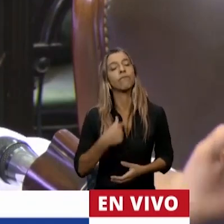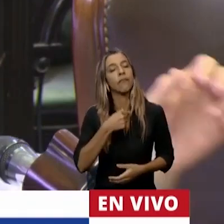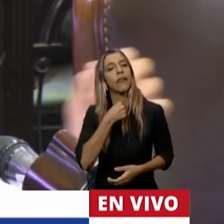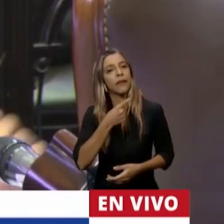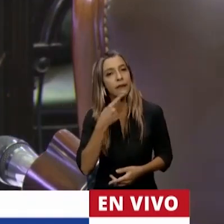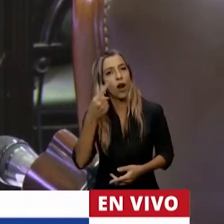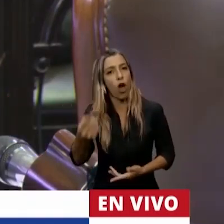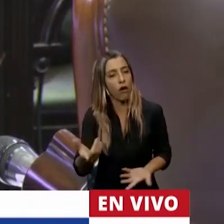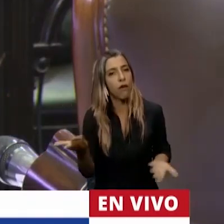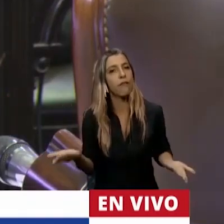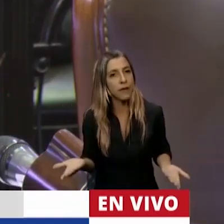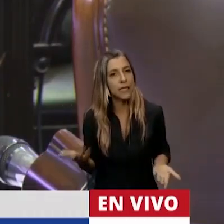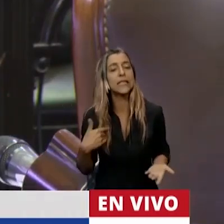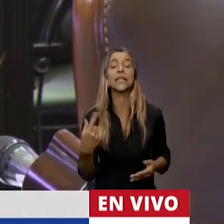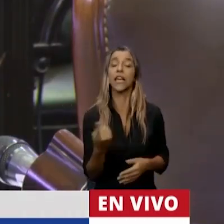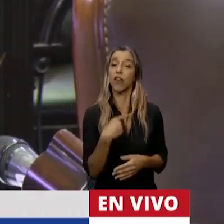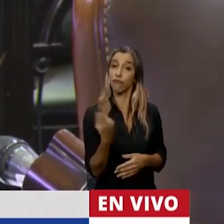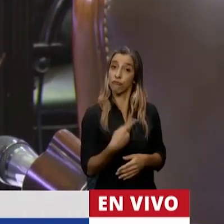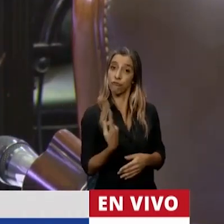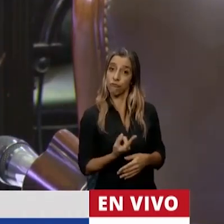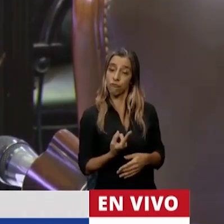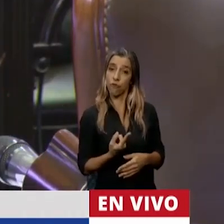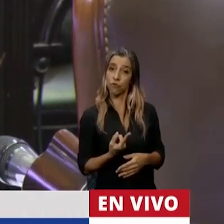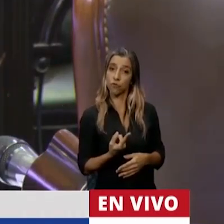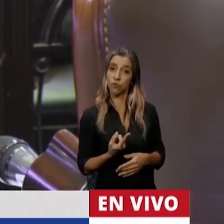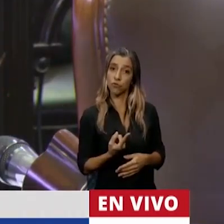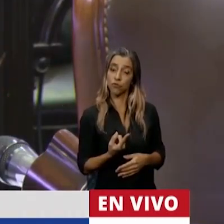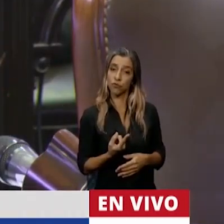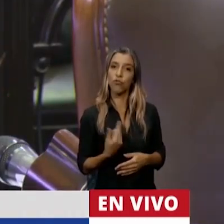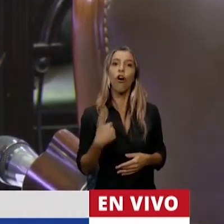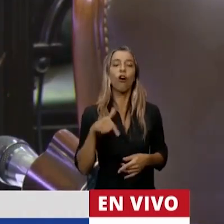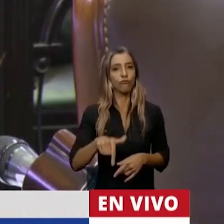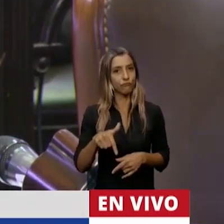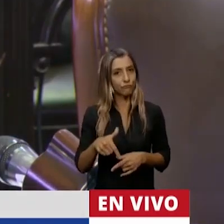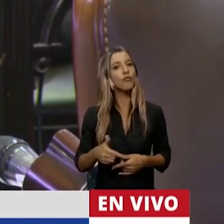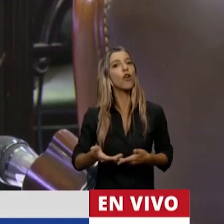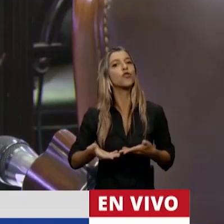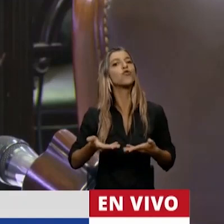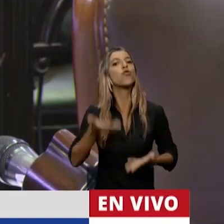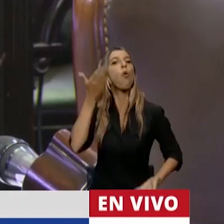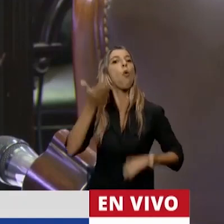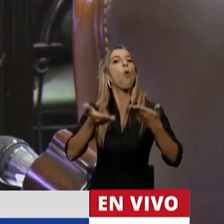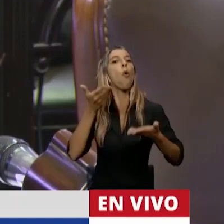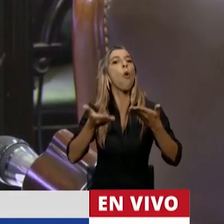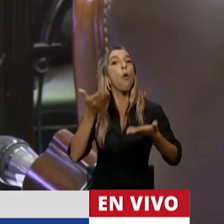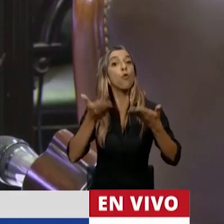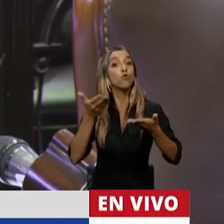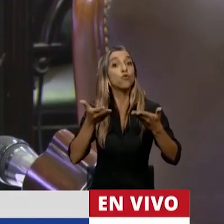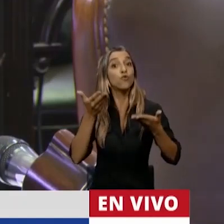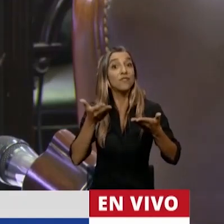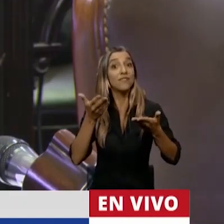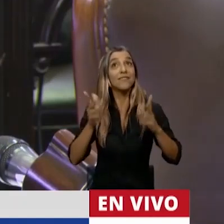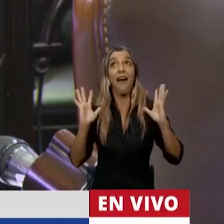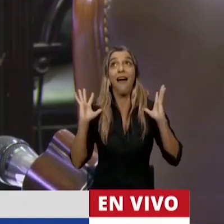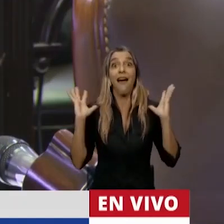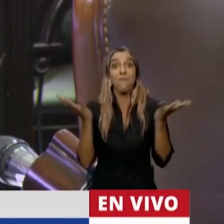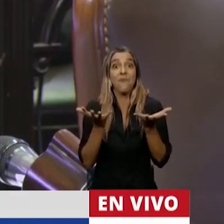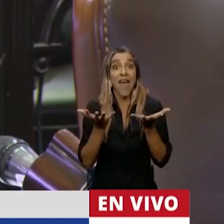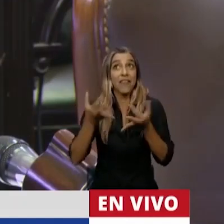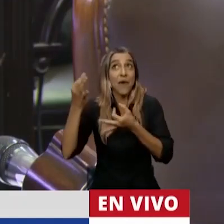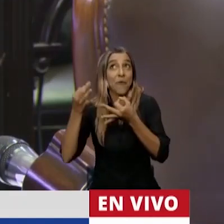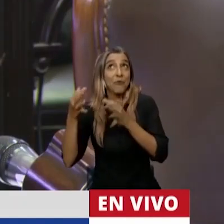quería decir con todo esto, que para nosotros la justicia ambiental es justicia social y que la Argentina que